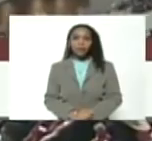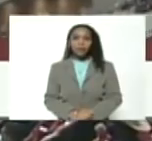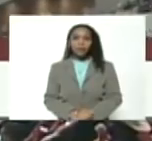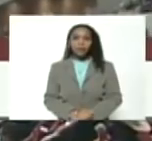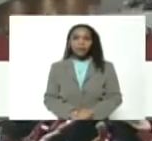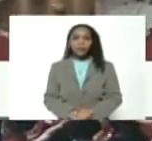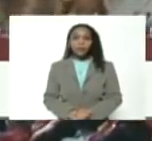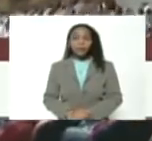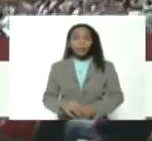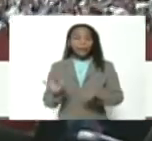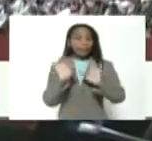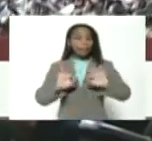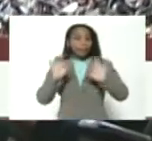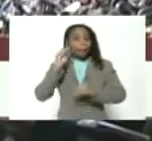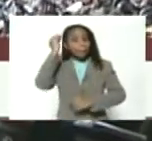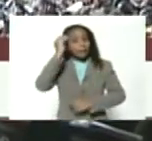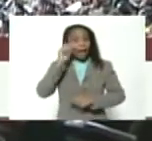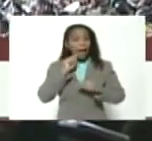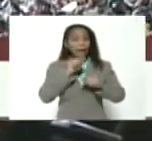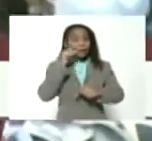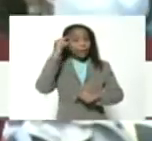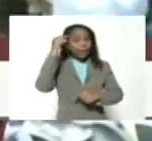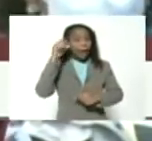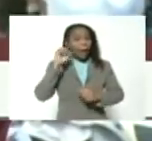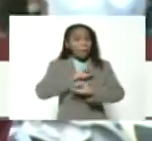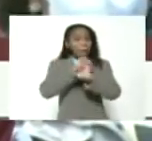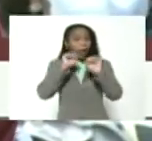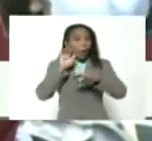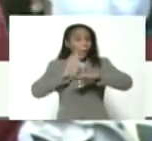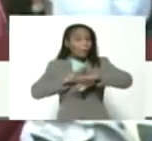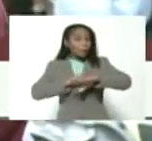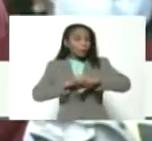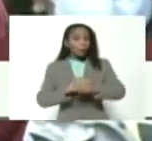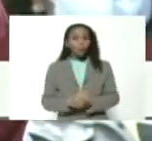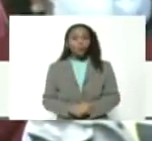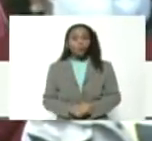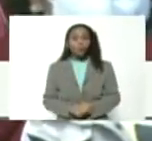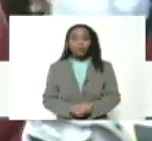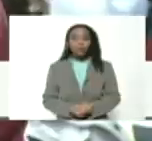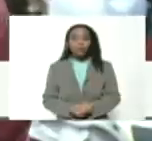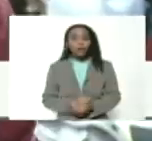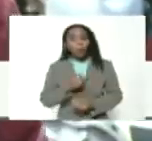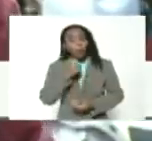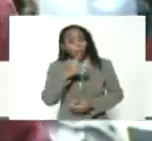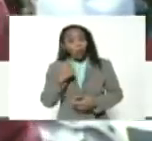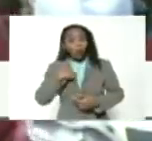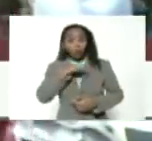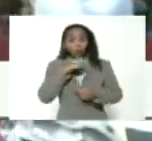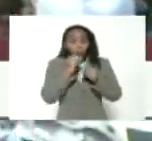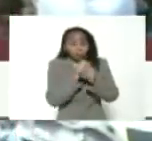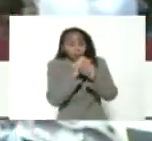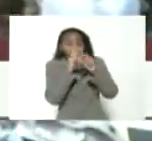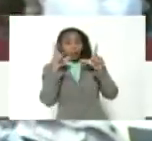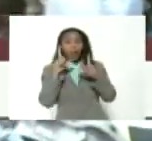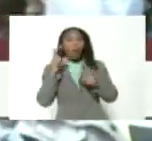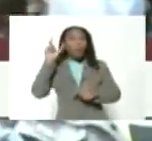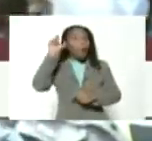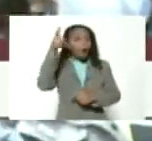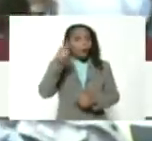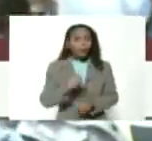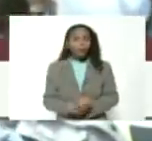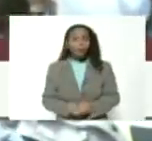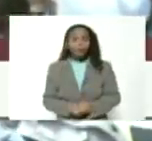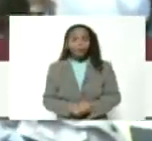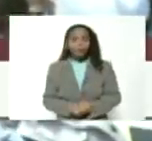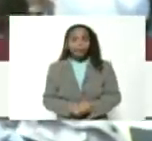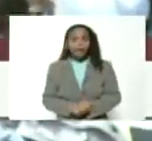Nadie pensaba que ese día en la mañana iba a ocurrir lo que ocurrió. Y bueno, nos sorprendió a todo el mundo en Guarena,